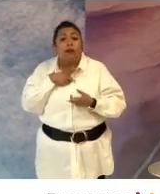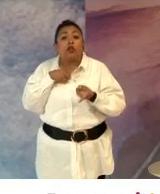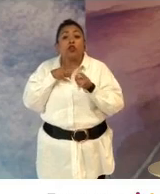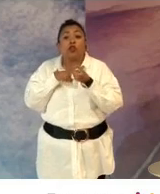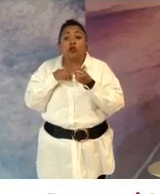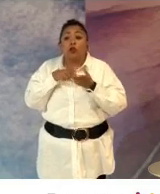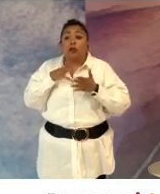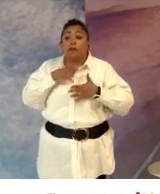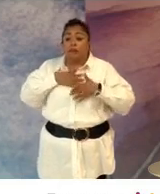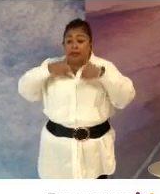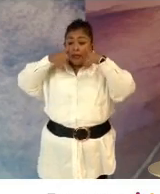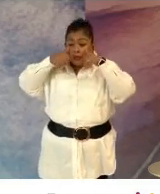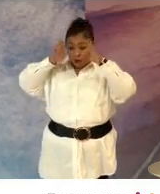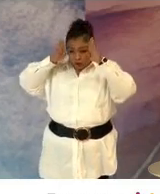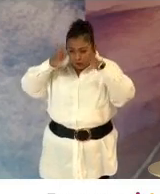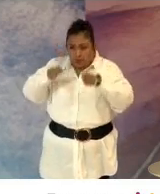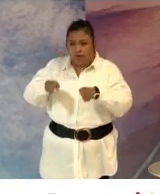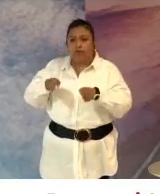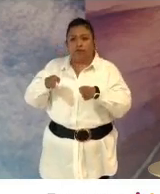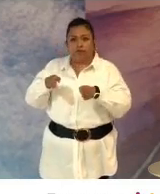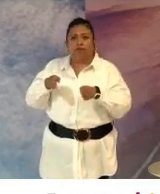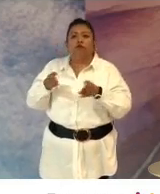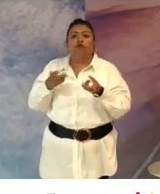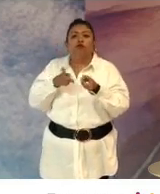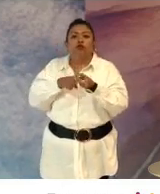deberíamos de llevar nuestra atención e intención?